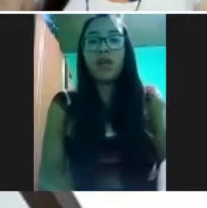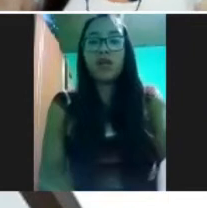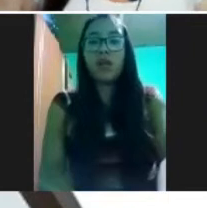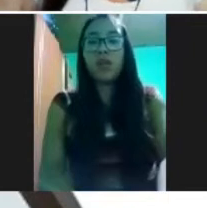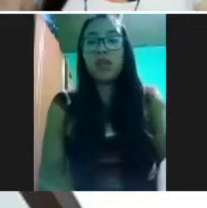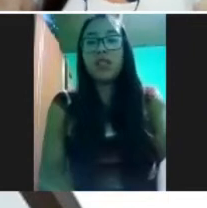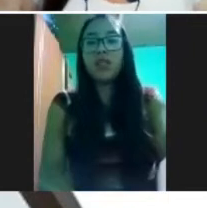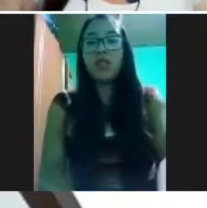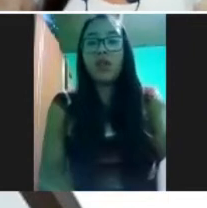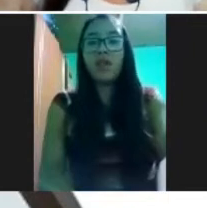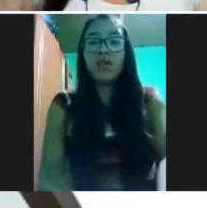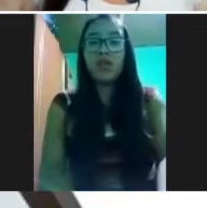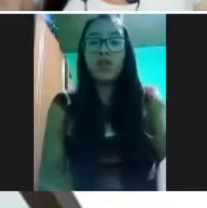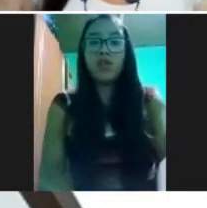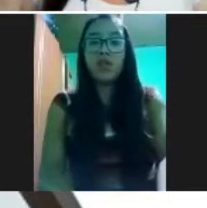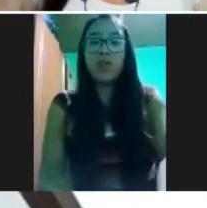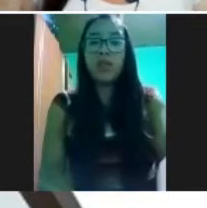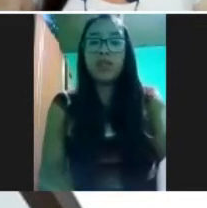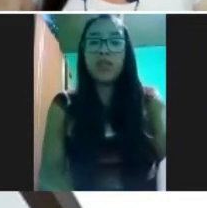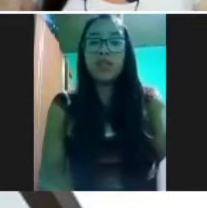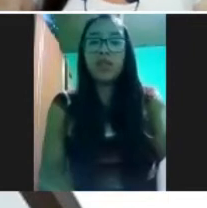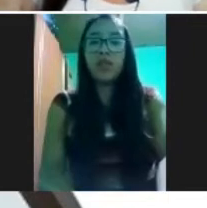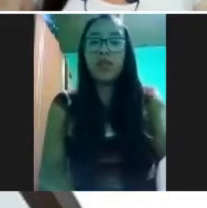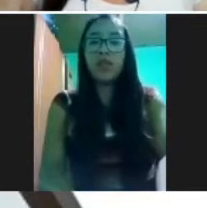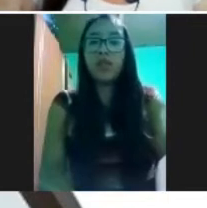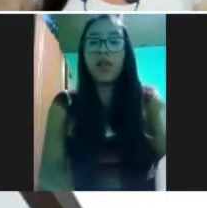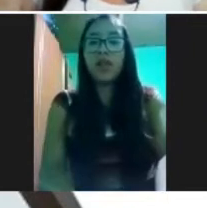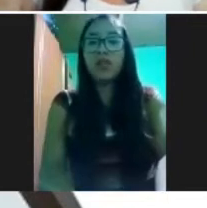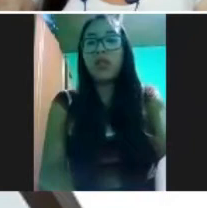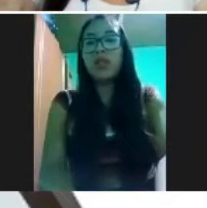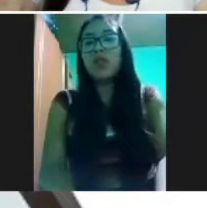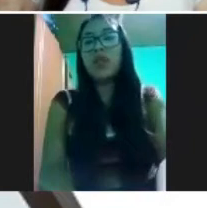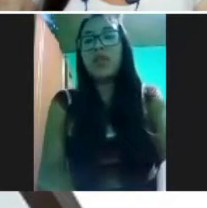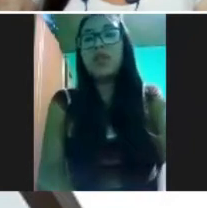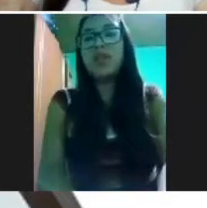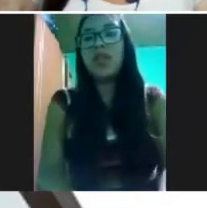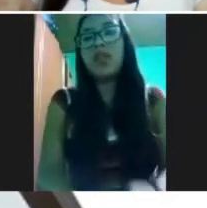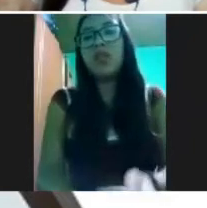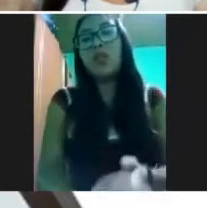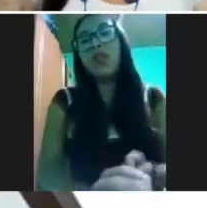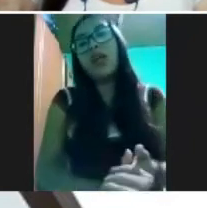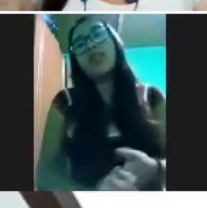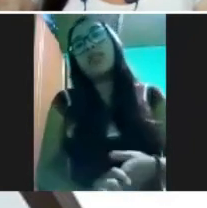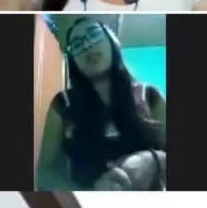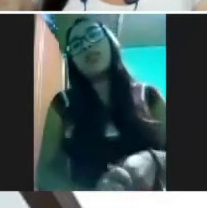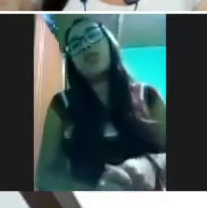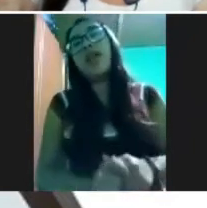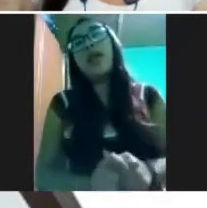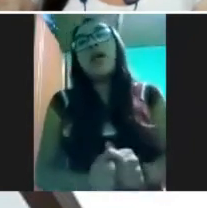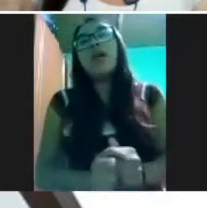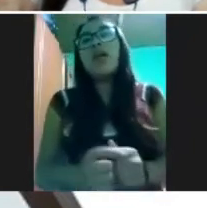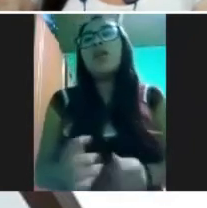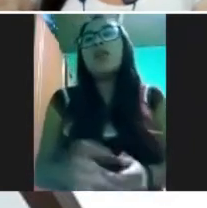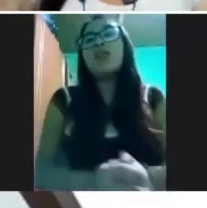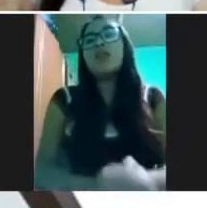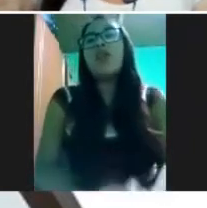abordar multisectorialmente los determinantes de la salud debido a la desconexión entre el Ministerio de Salud Pública y Asistencia Social.